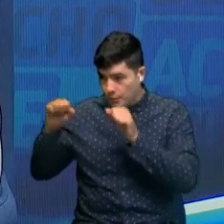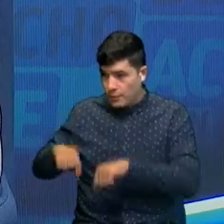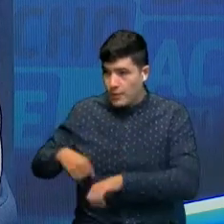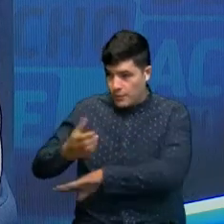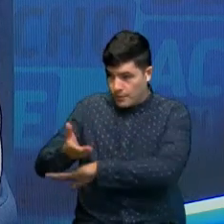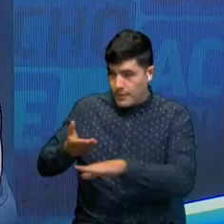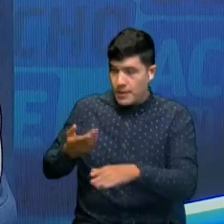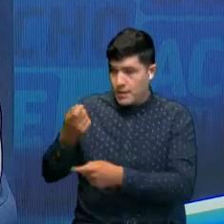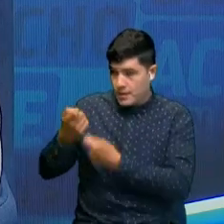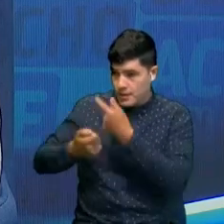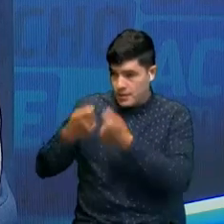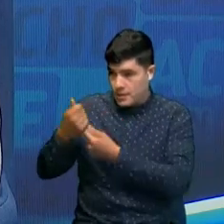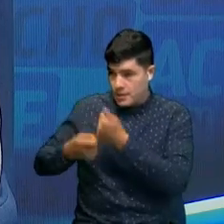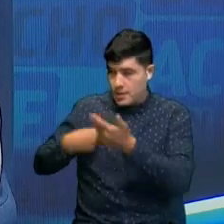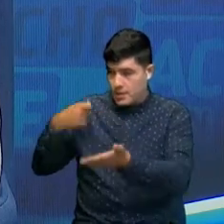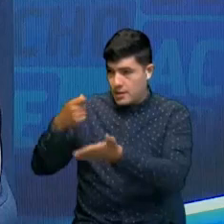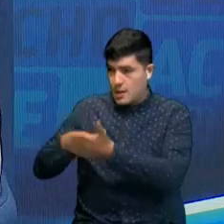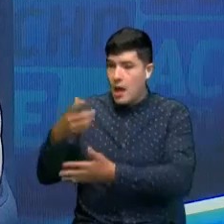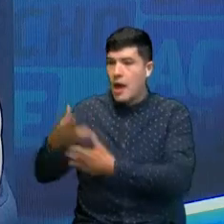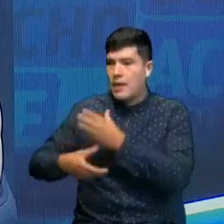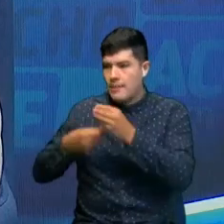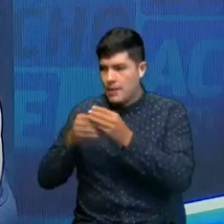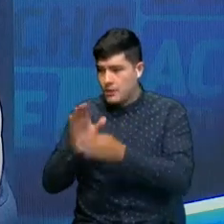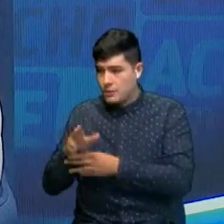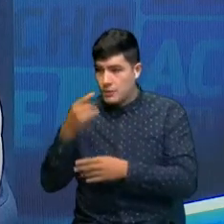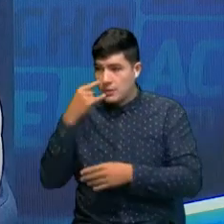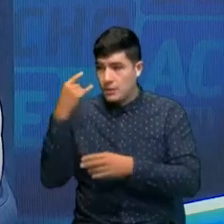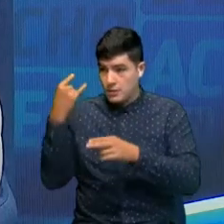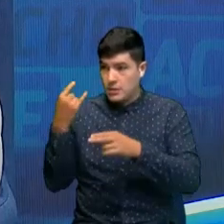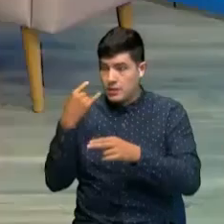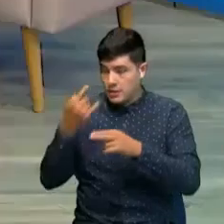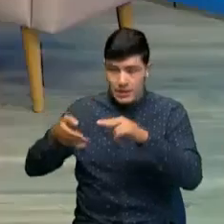solicitar el dinero cotizado más los intereses?